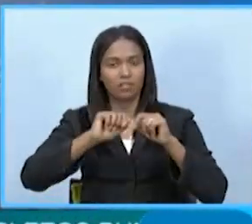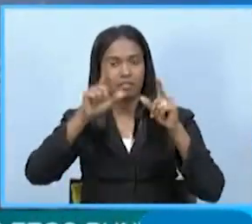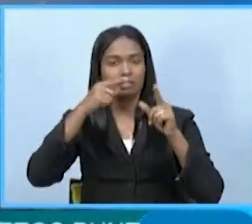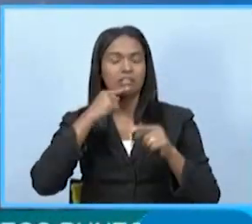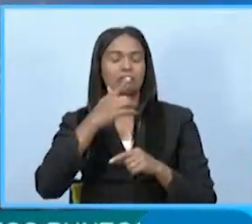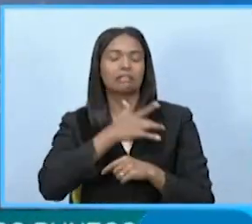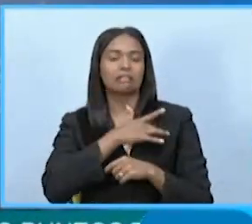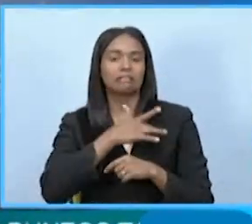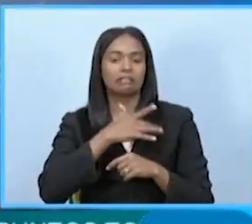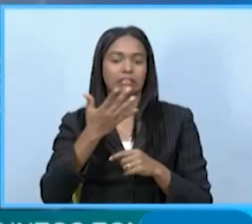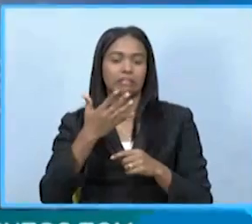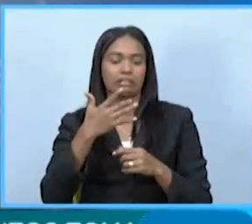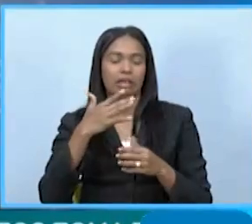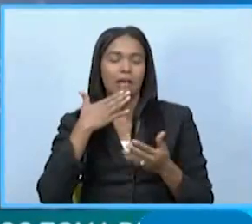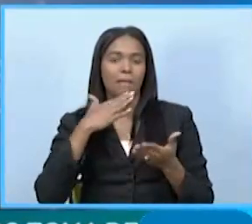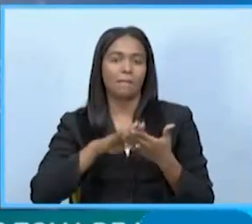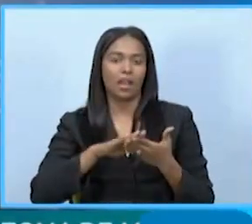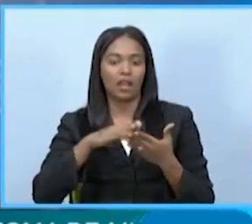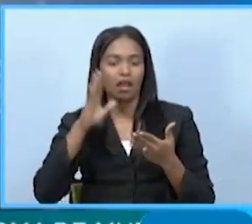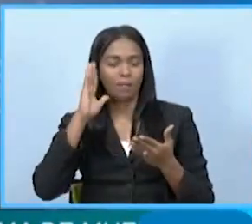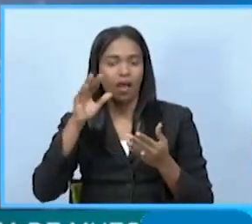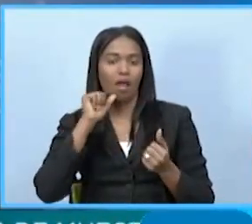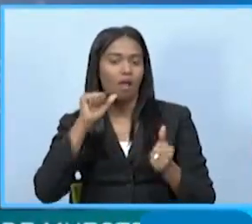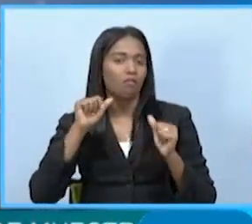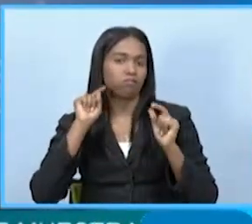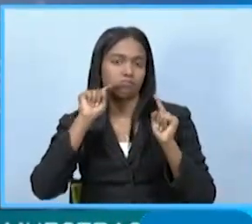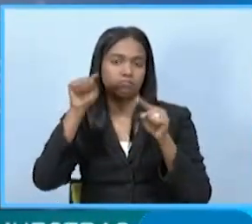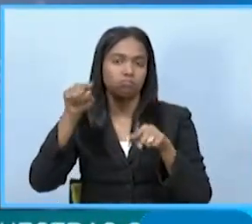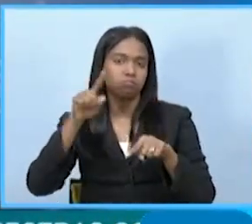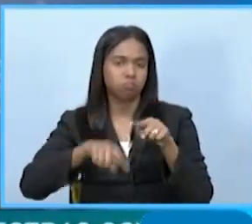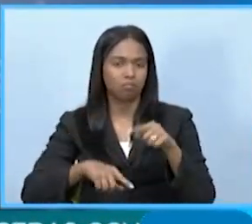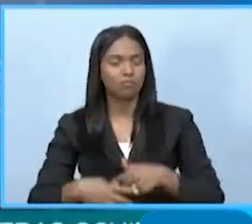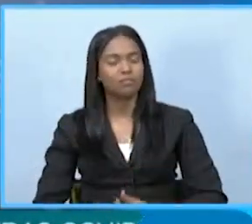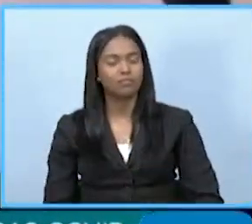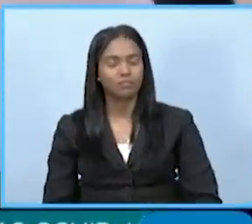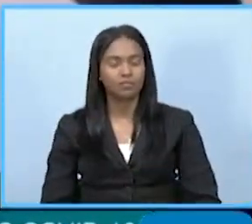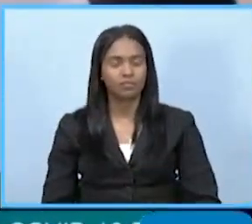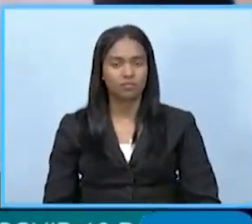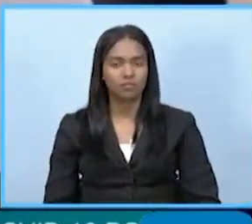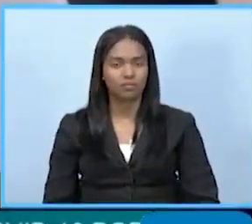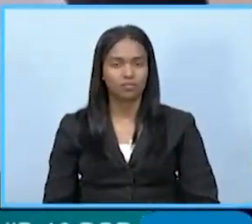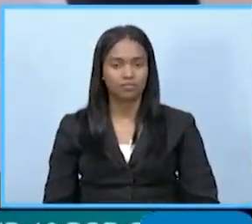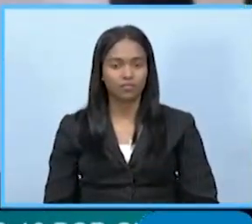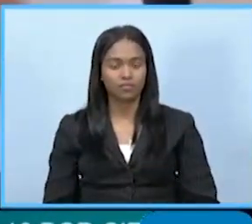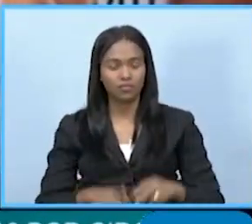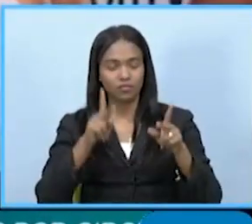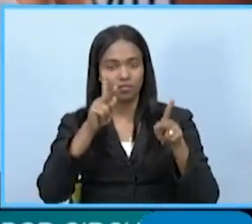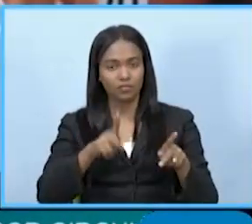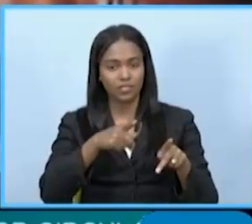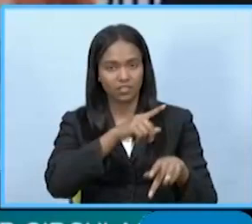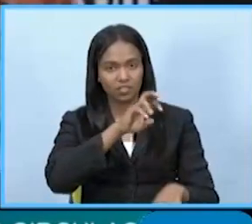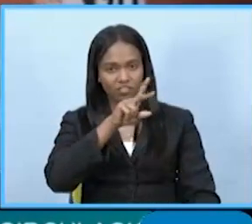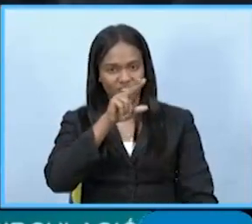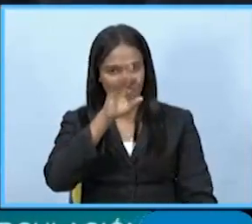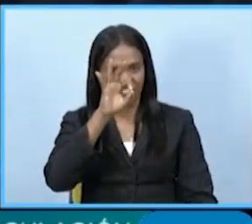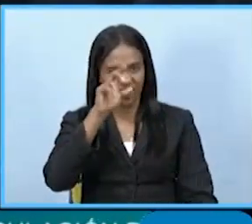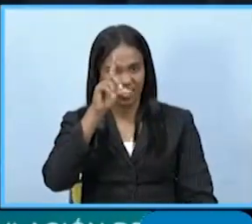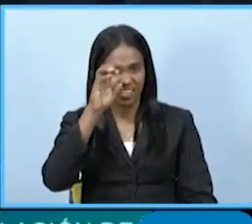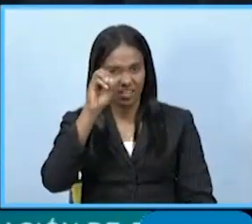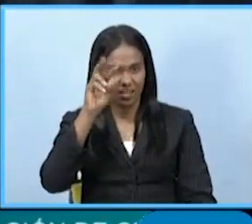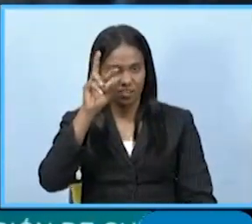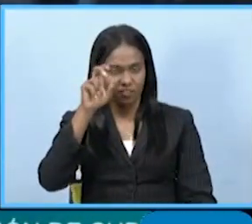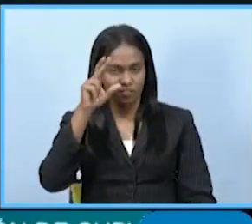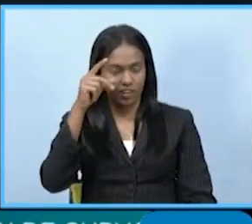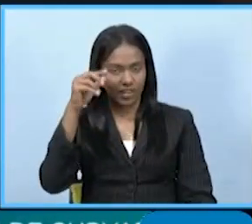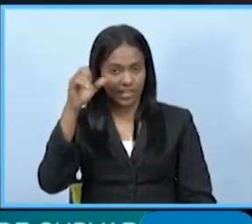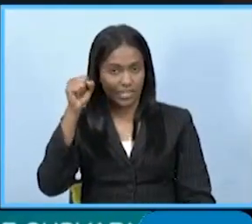estaría pues cancelando esta actividad. Vamos a ver los detalles con Esther López. El intérprete de temas como El baile del mono, El baile